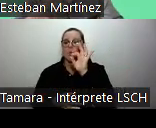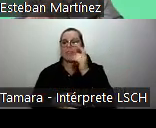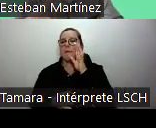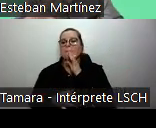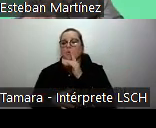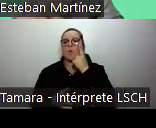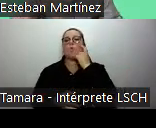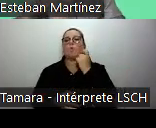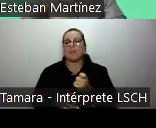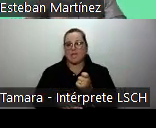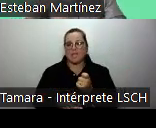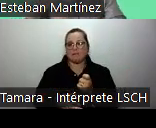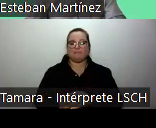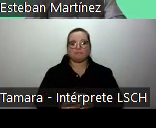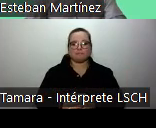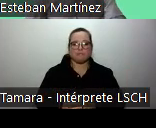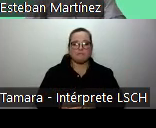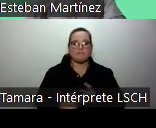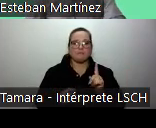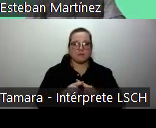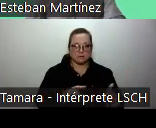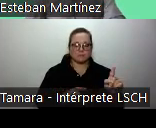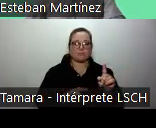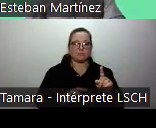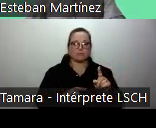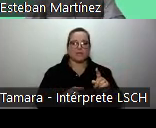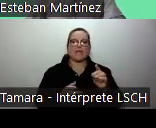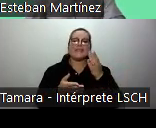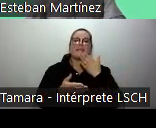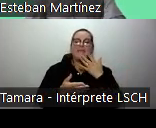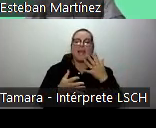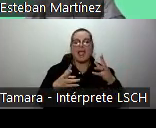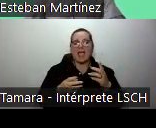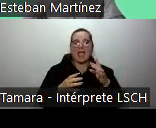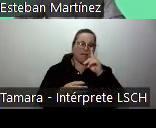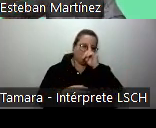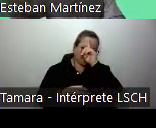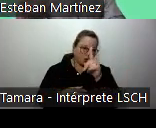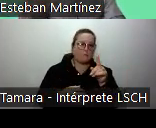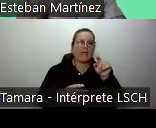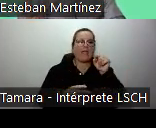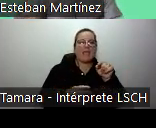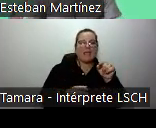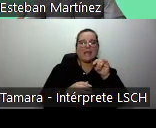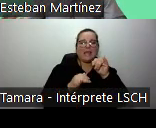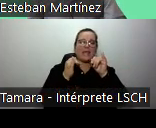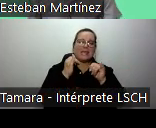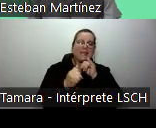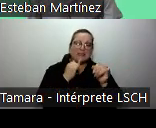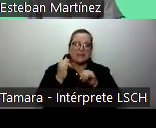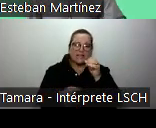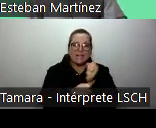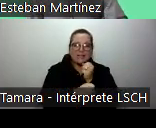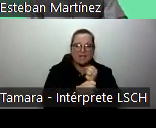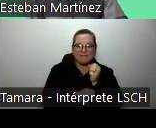mínimo ya y lo otro hagan hábitos de networking van a aprender mucho en esta ruta de aprendizaje sobre lo que es